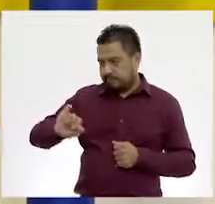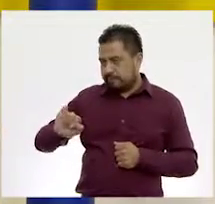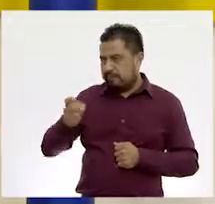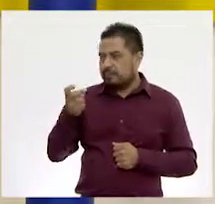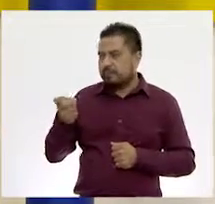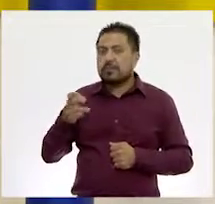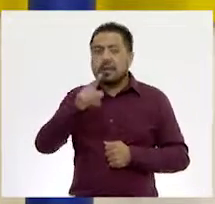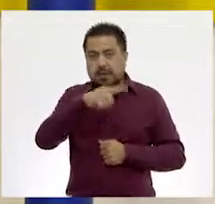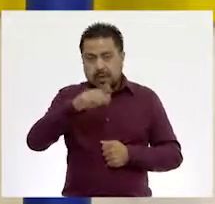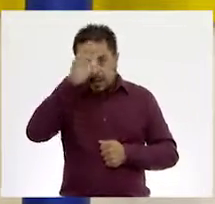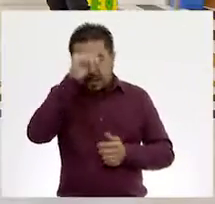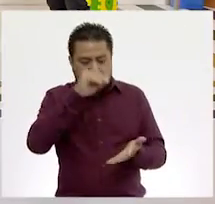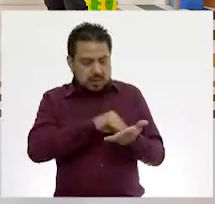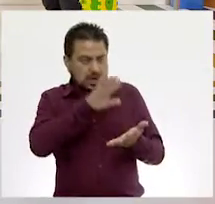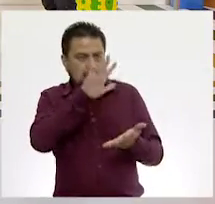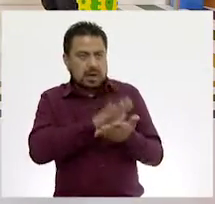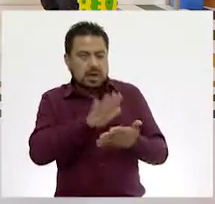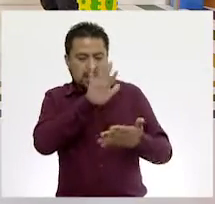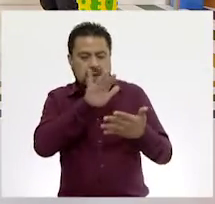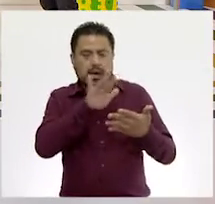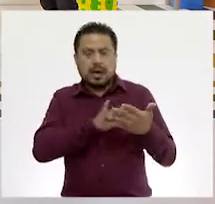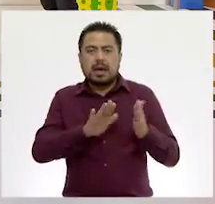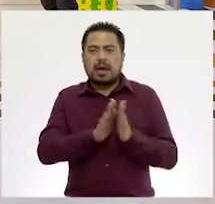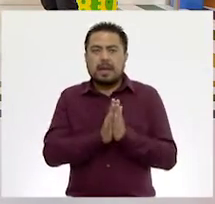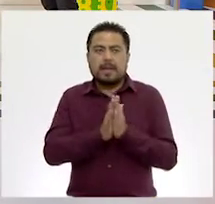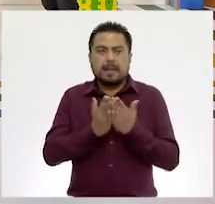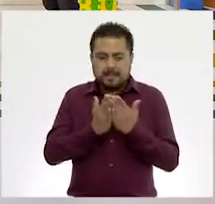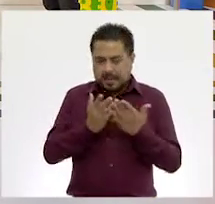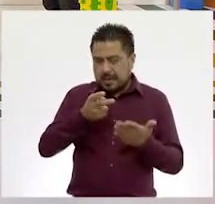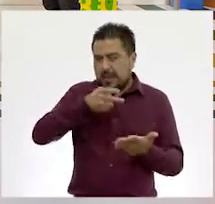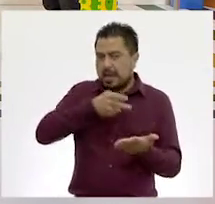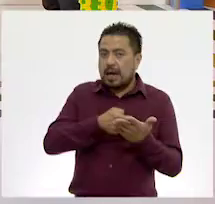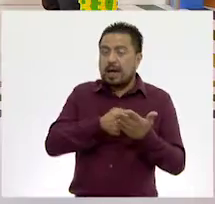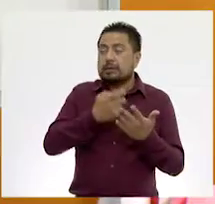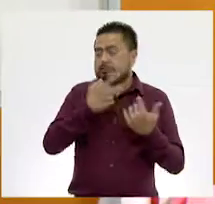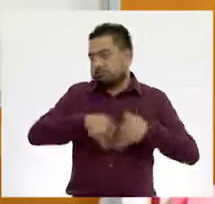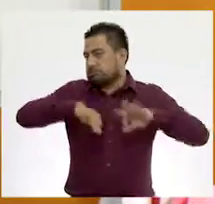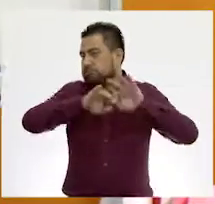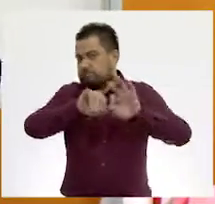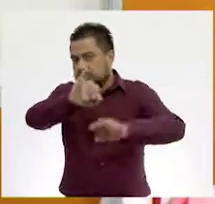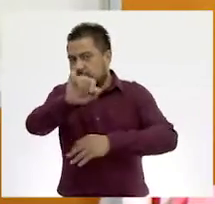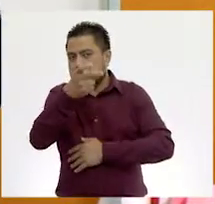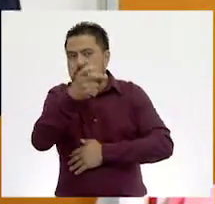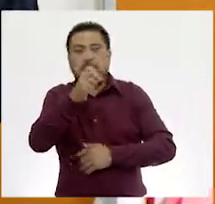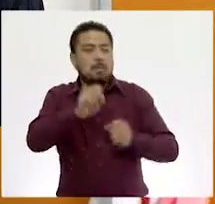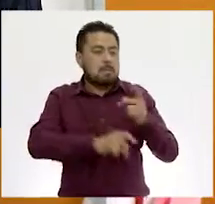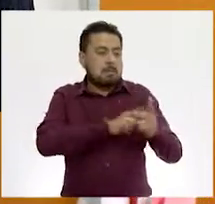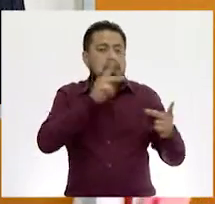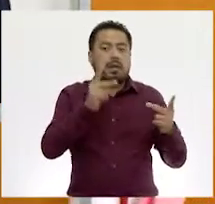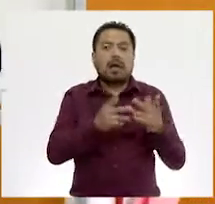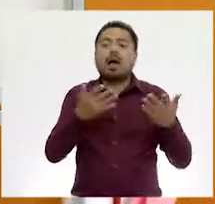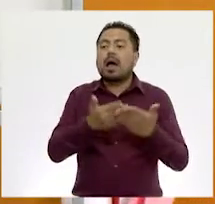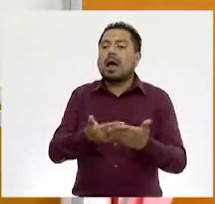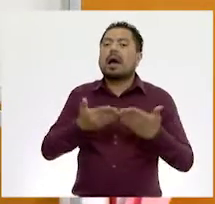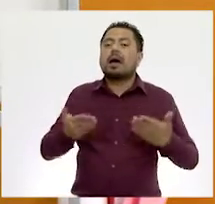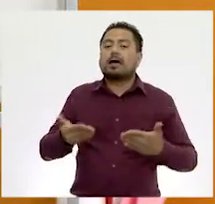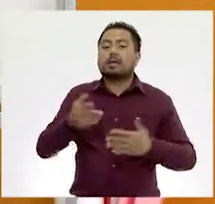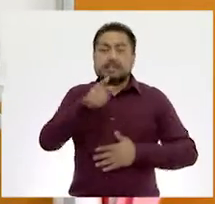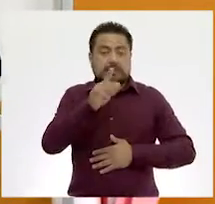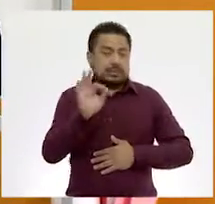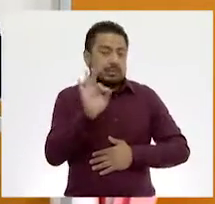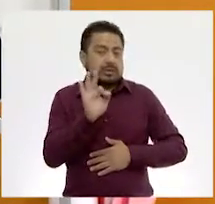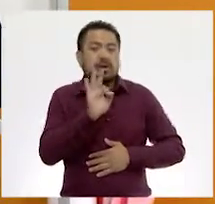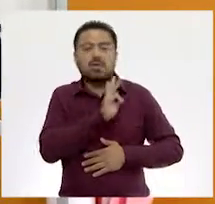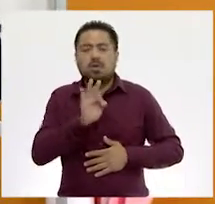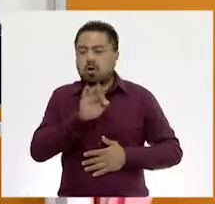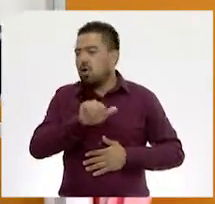Gracias, recuerden registrar su lectura en el pasaporte de lecturas. Eso es muy importante. Perfecto, bueno, y ahora si te es